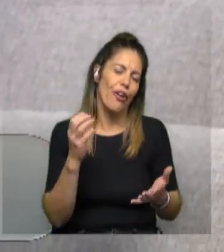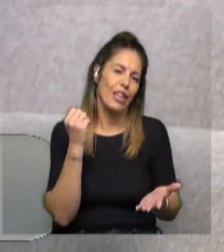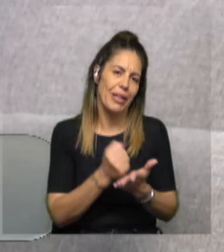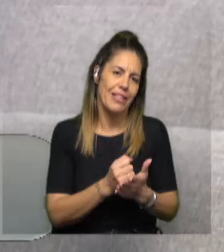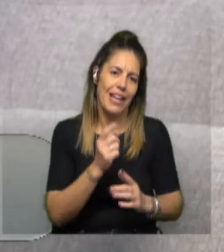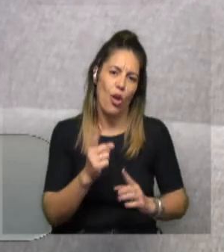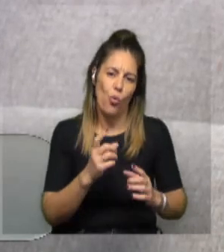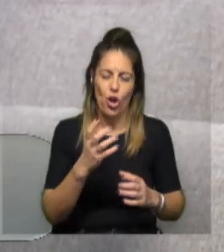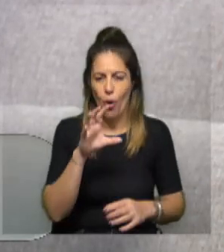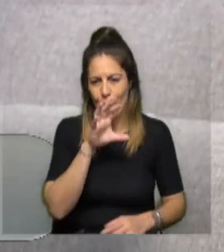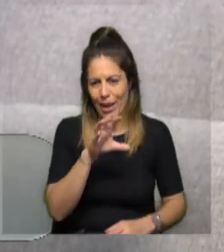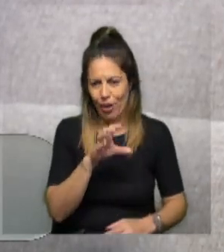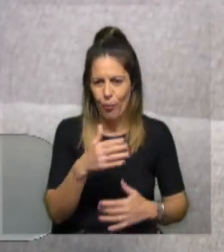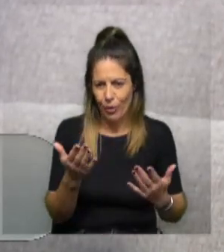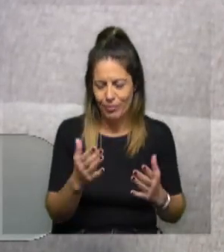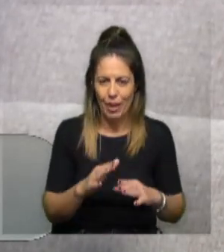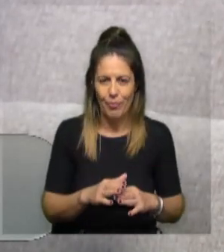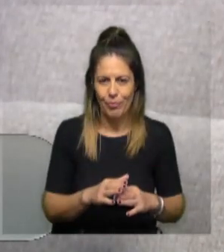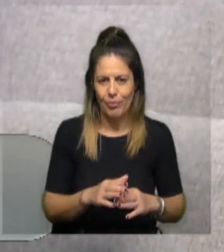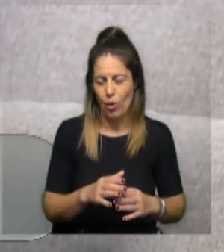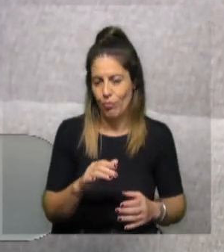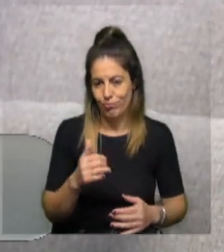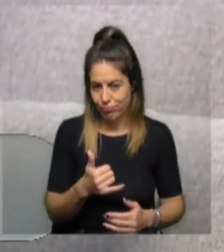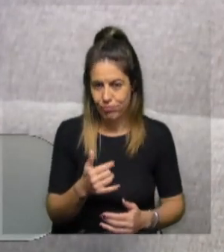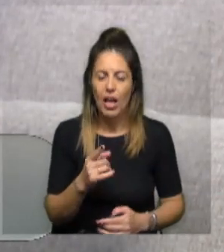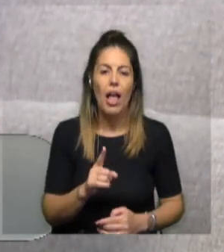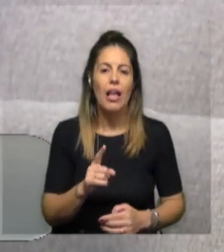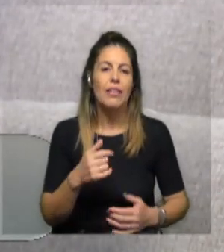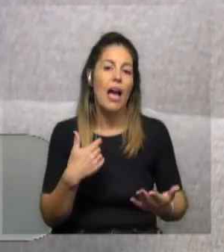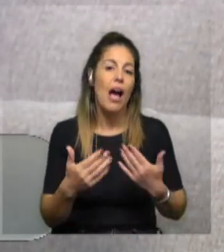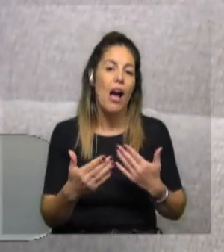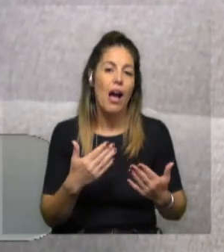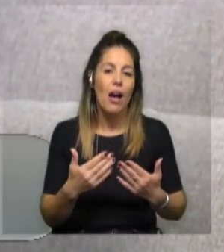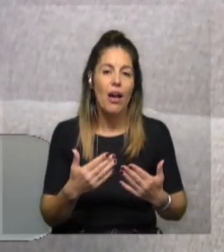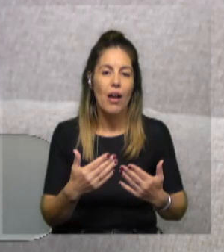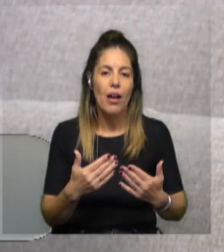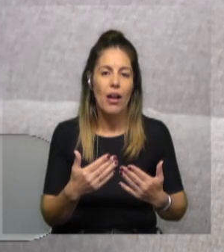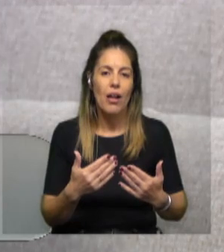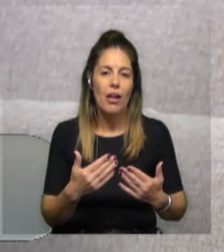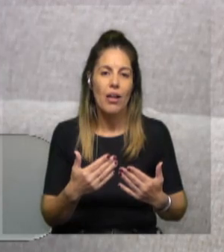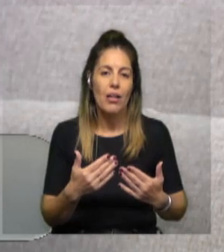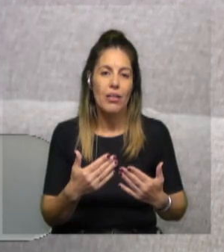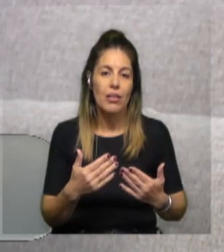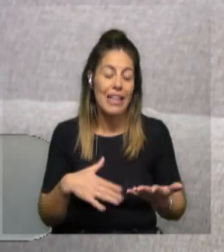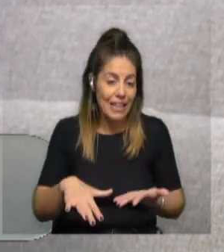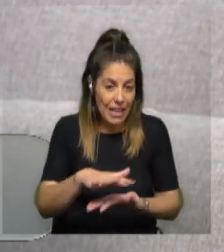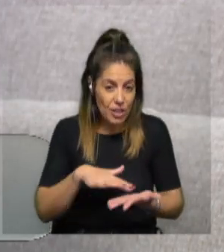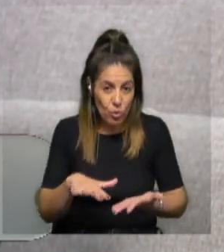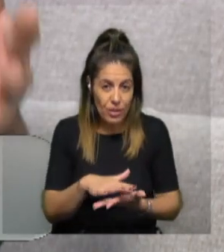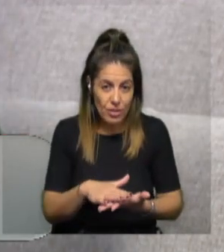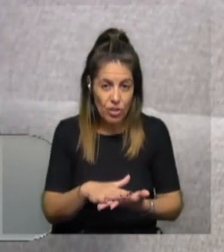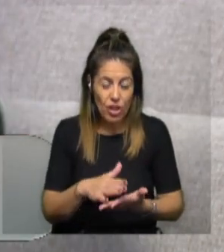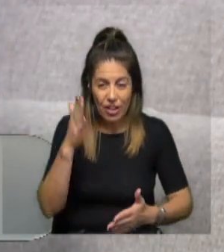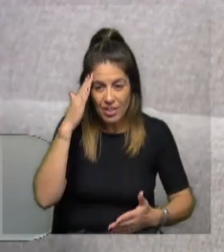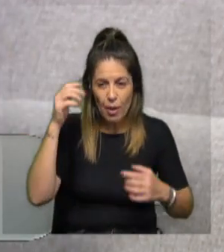pero eso, en realidad, tratar de por lo menos llevar un poco a lo que realmente está pasando, lo que realmente sabemos